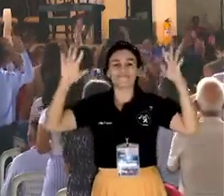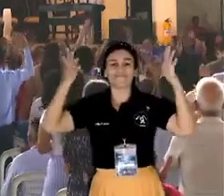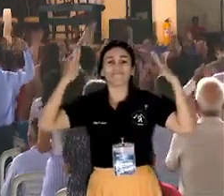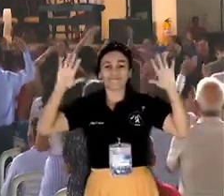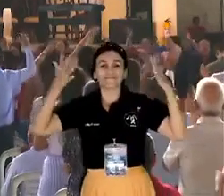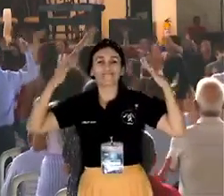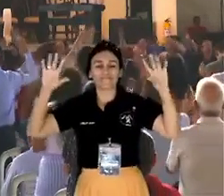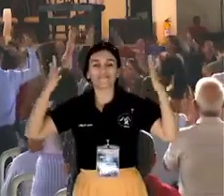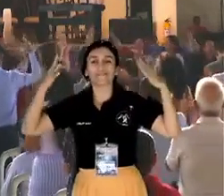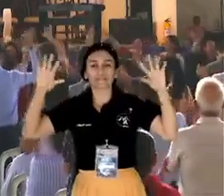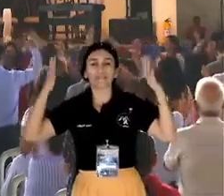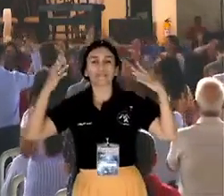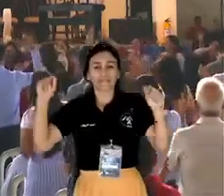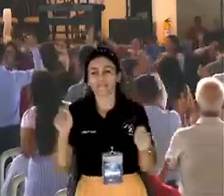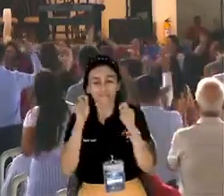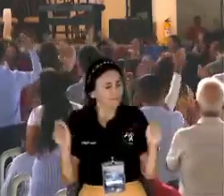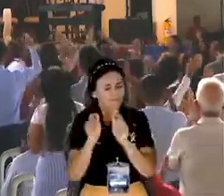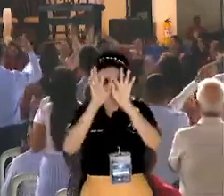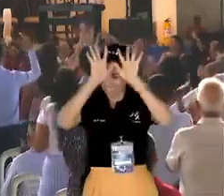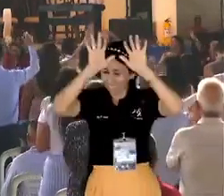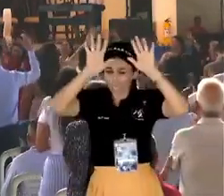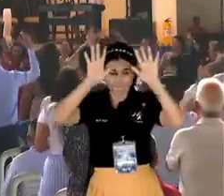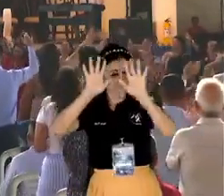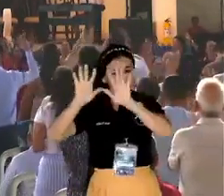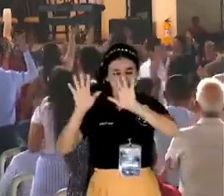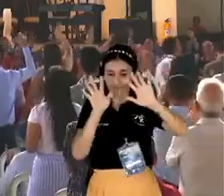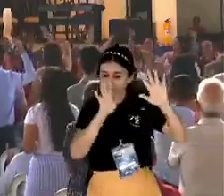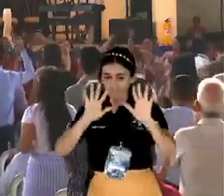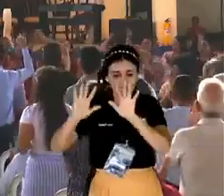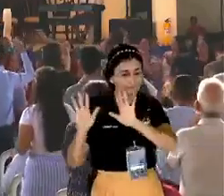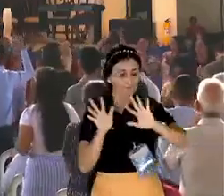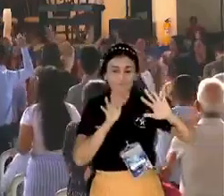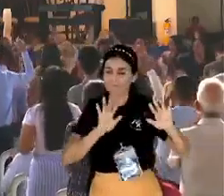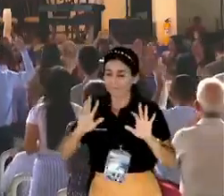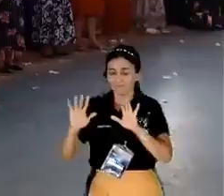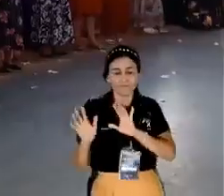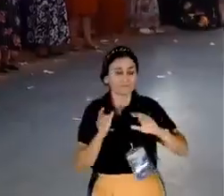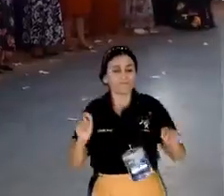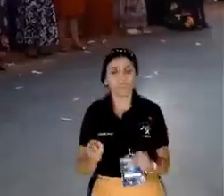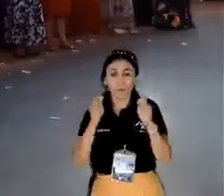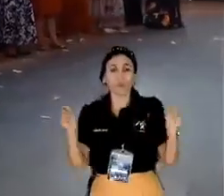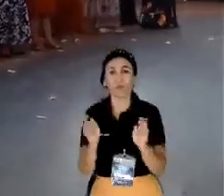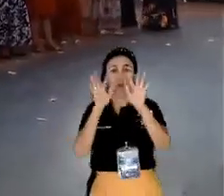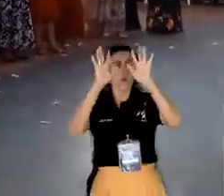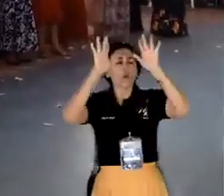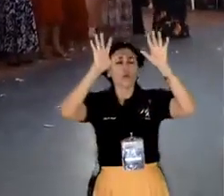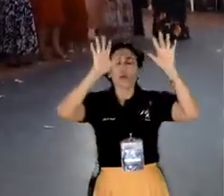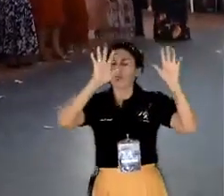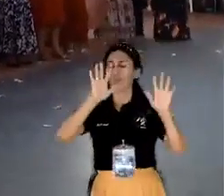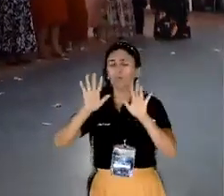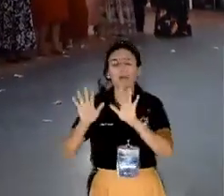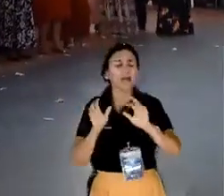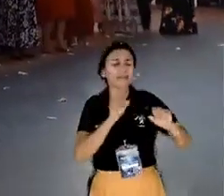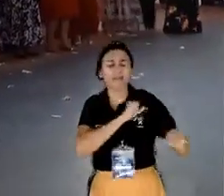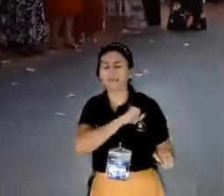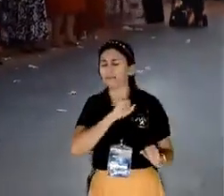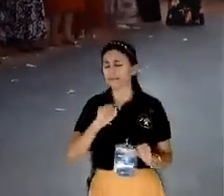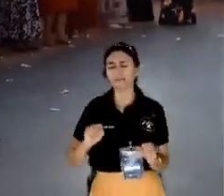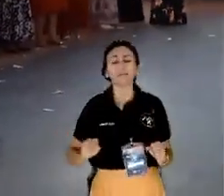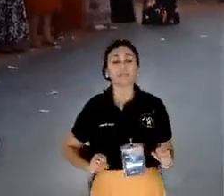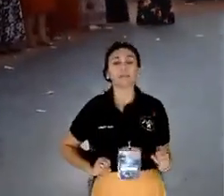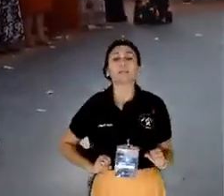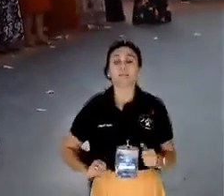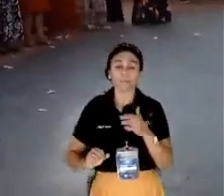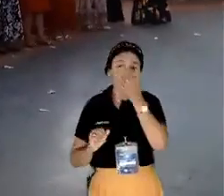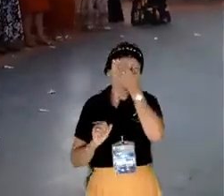Dios. Adóralo en esta tarde. Gózate, gózate del Señor. Aleluya.